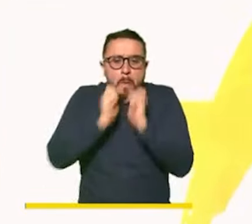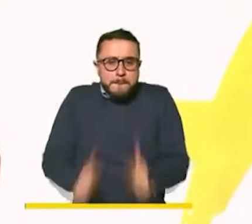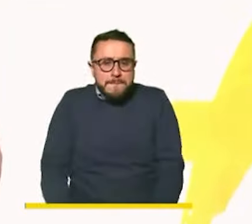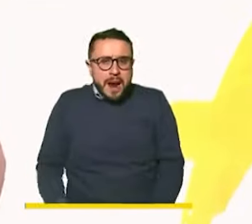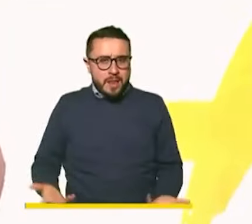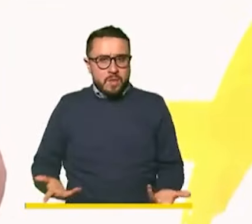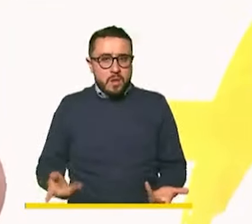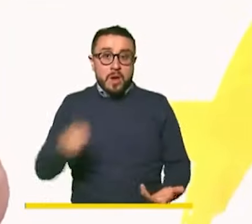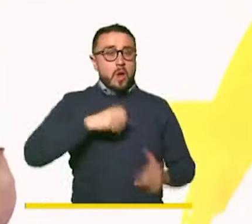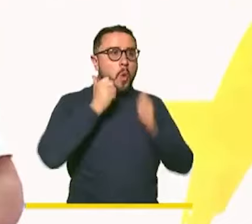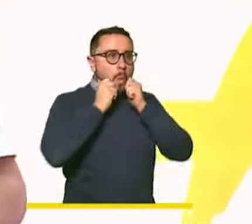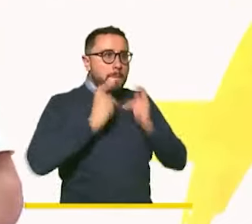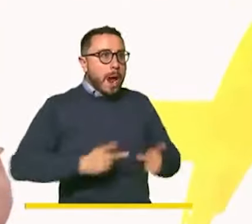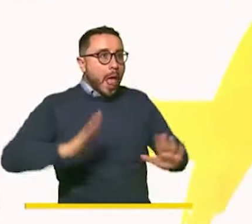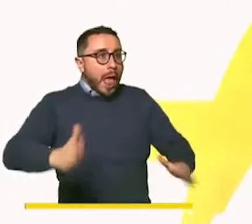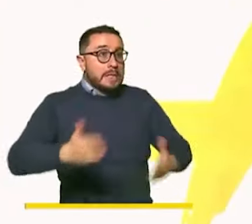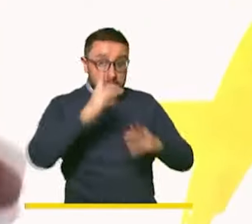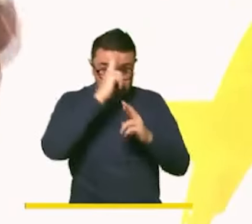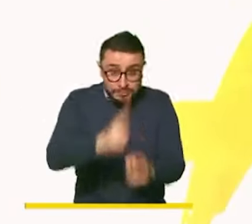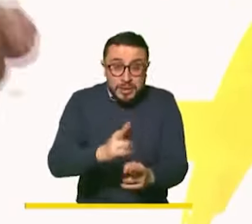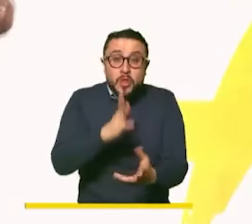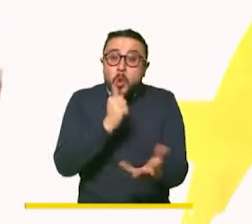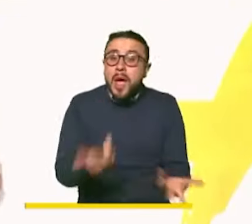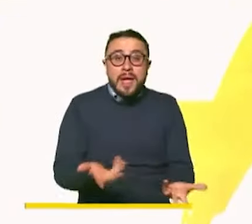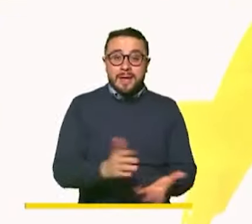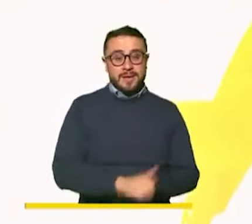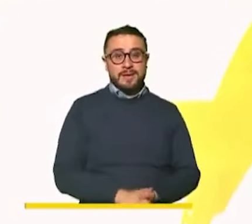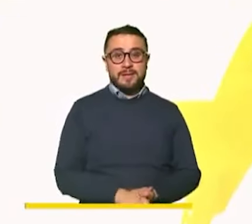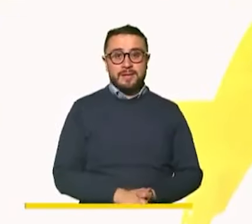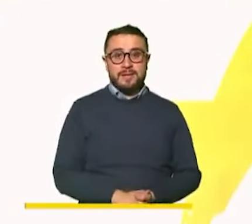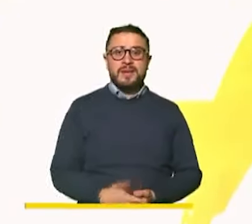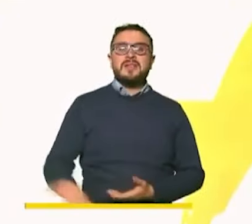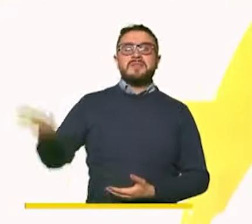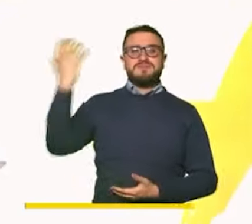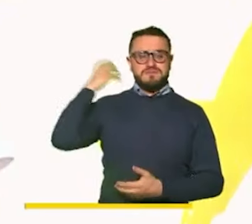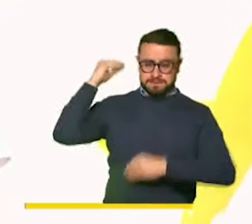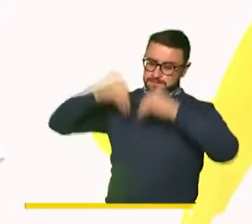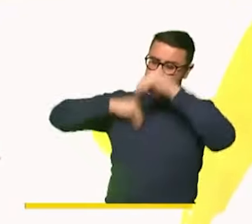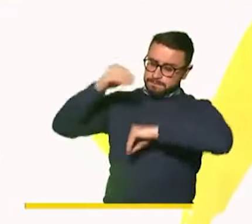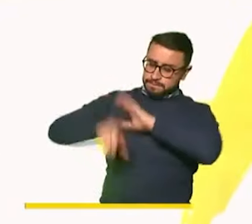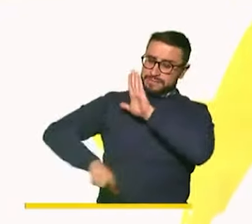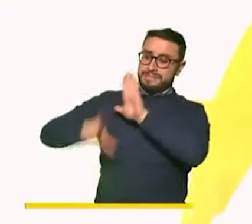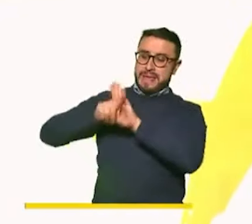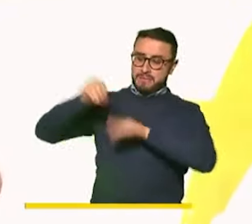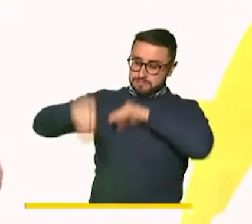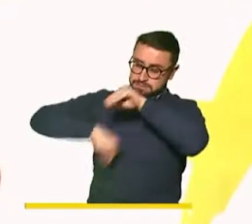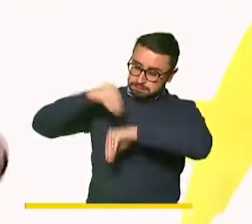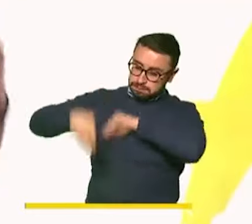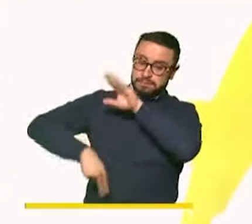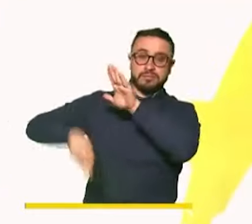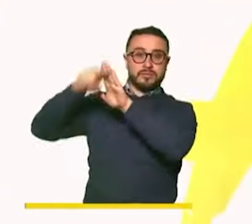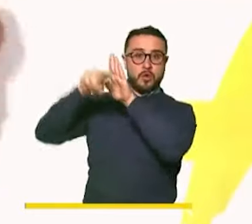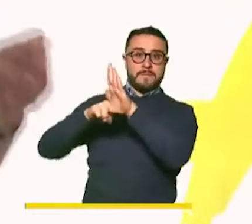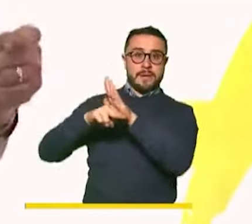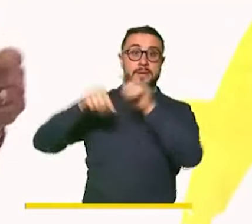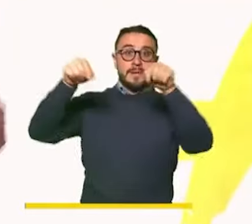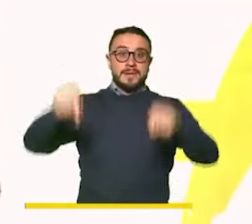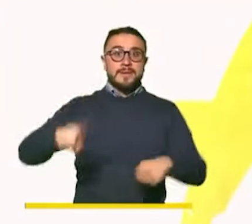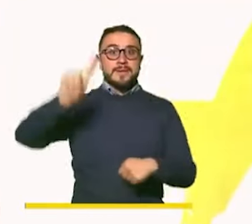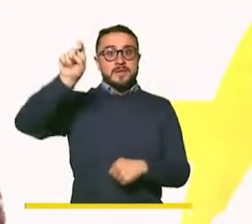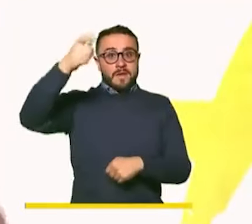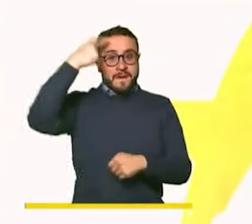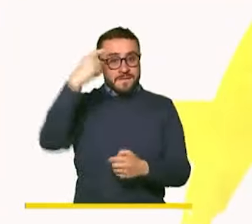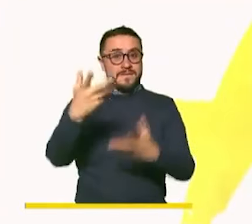simplemente por ser ser humano. Así hicieron las leyes y las normas. Cuando intentó este